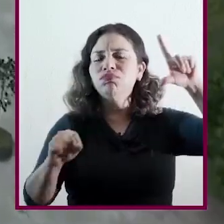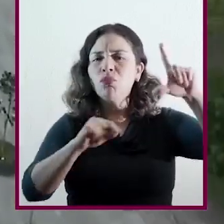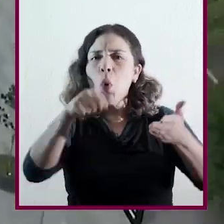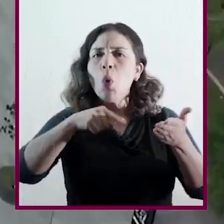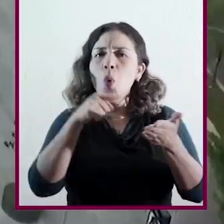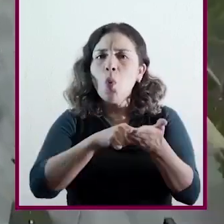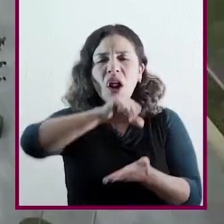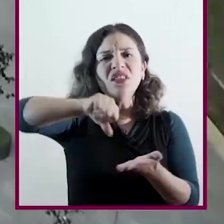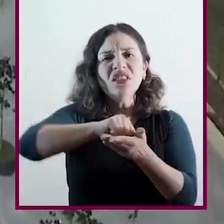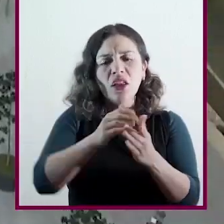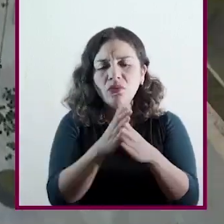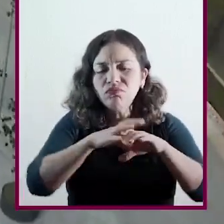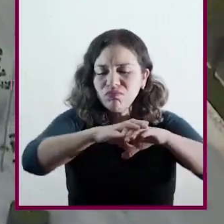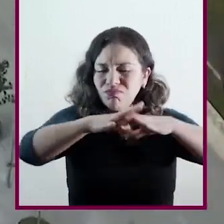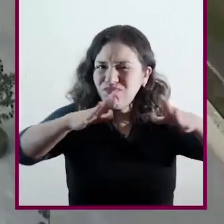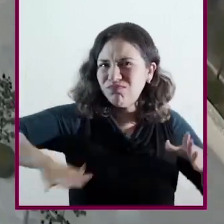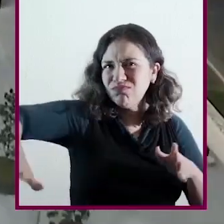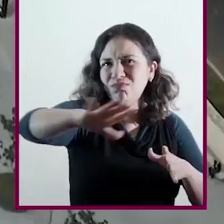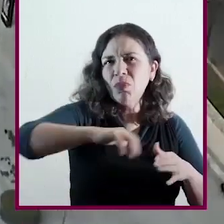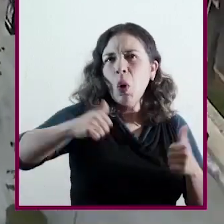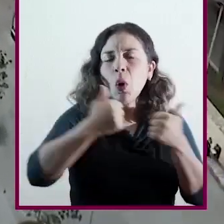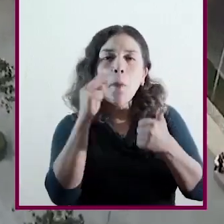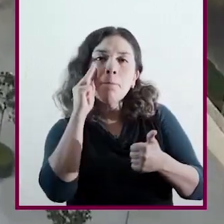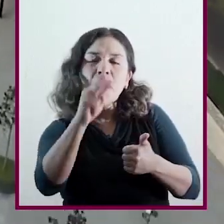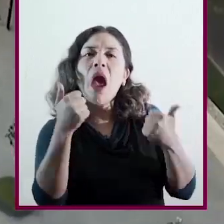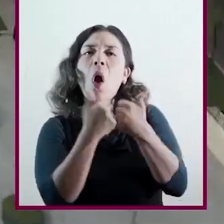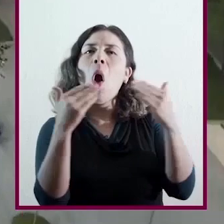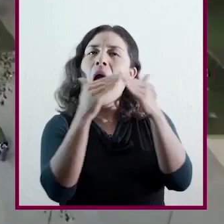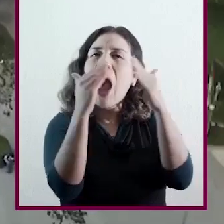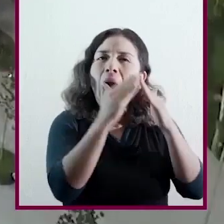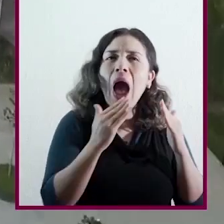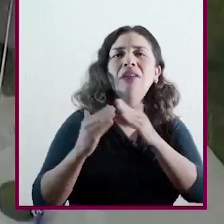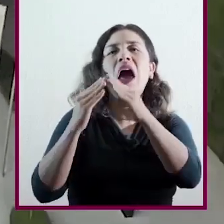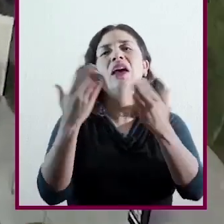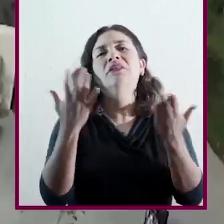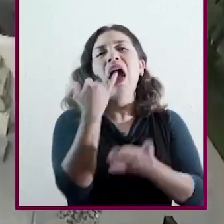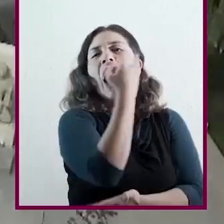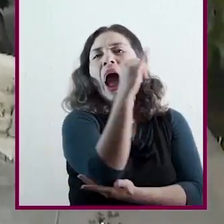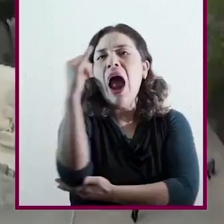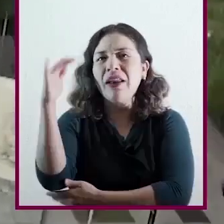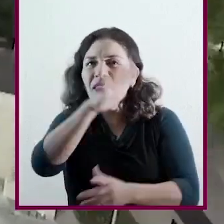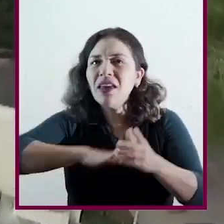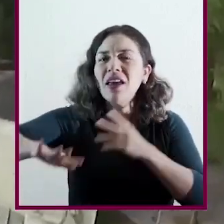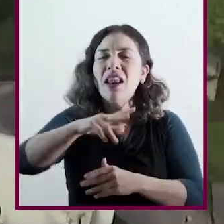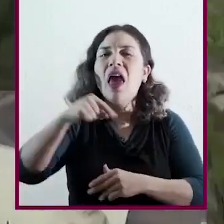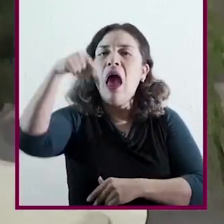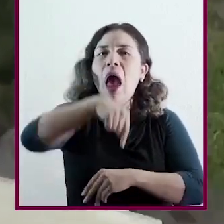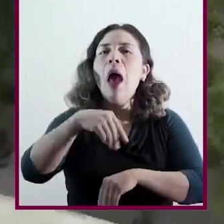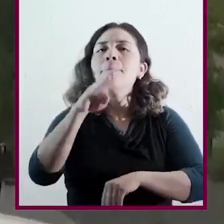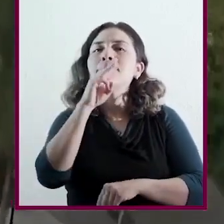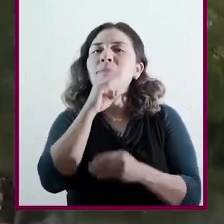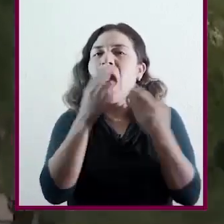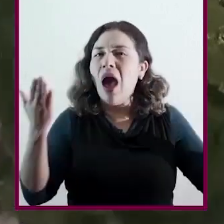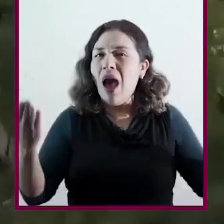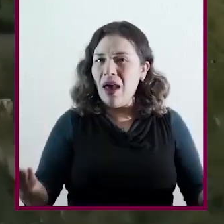explanada y una columna central que resalta entre las casas y jardines aledaños.